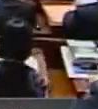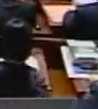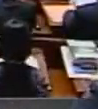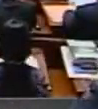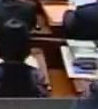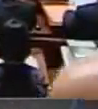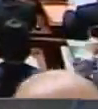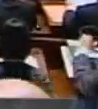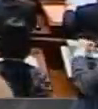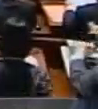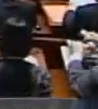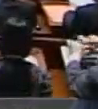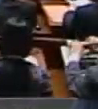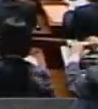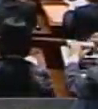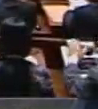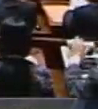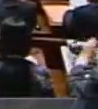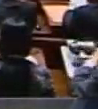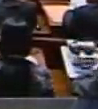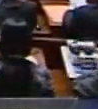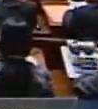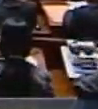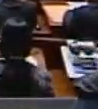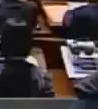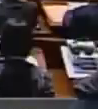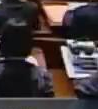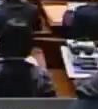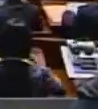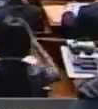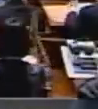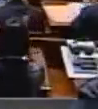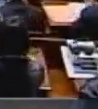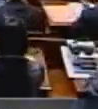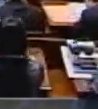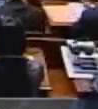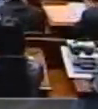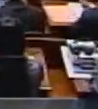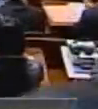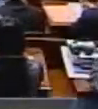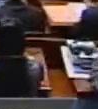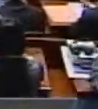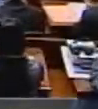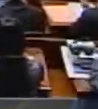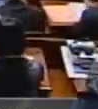Y muchas gracias nuevamente, reconocimiento al profesor Maskin.